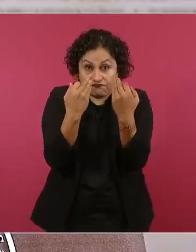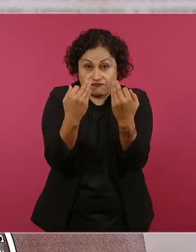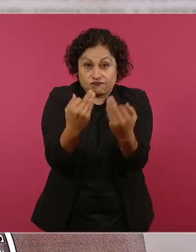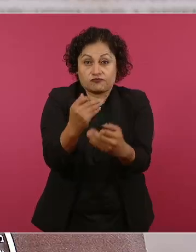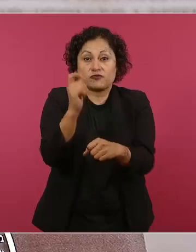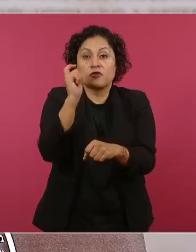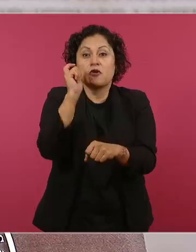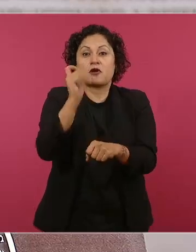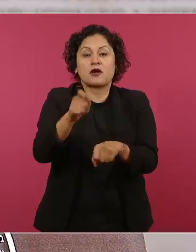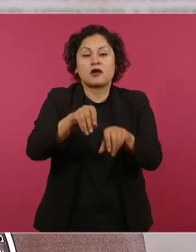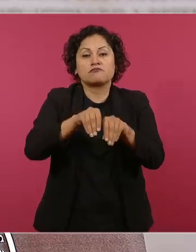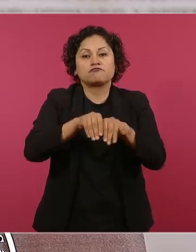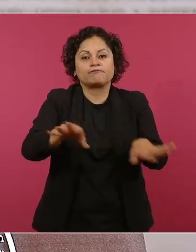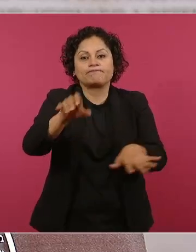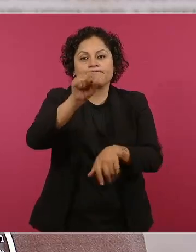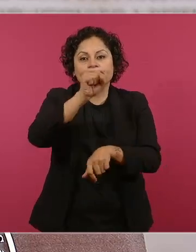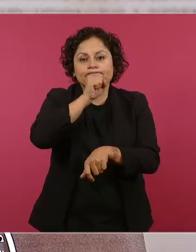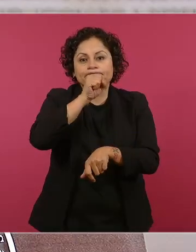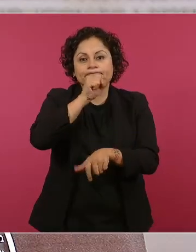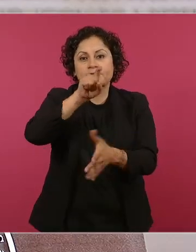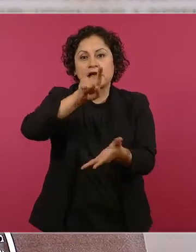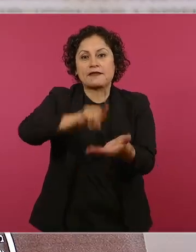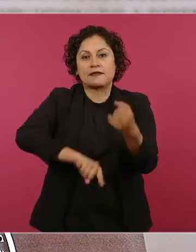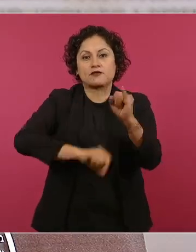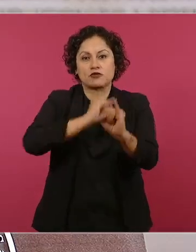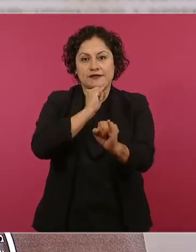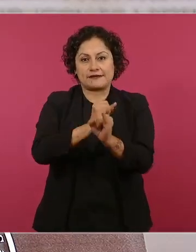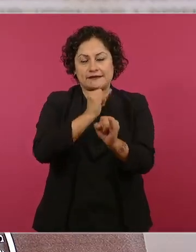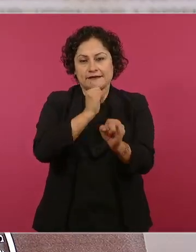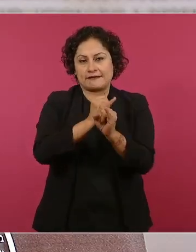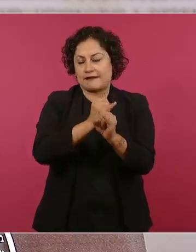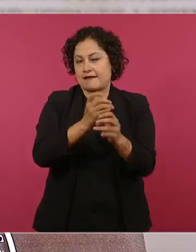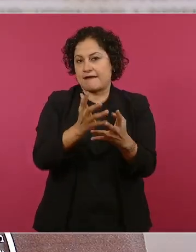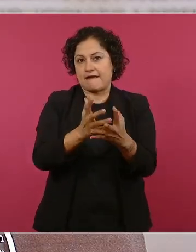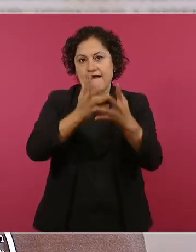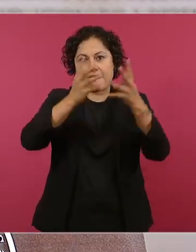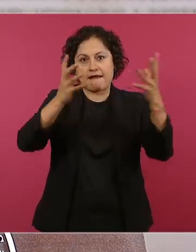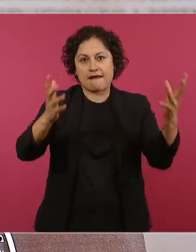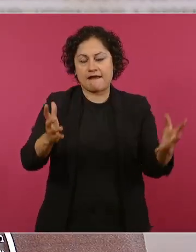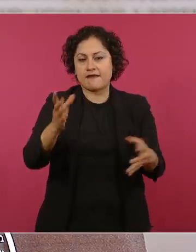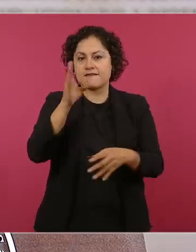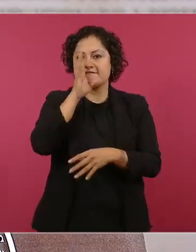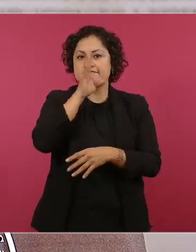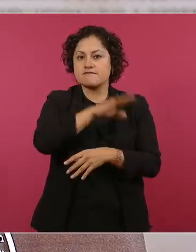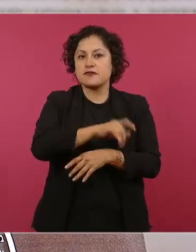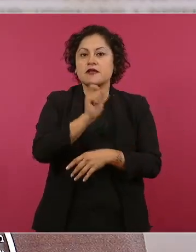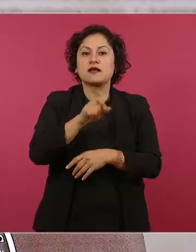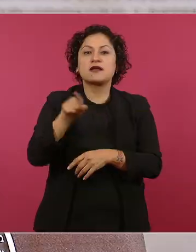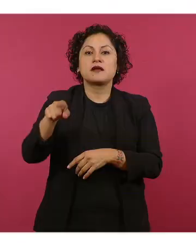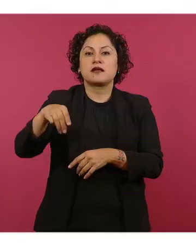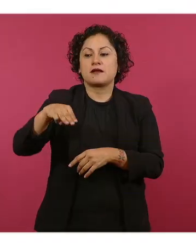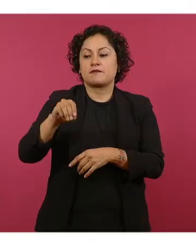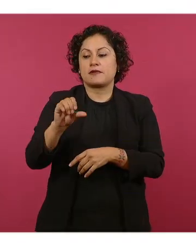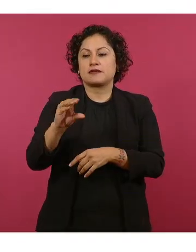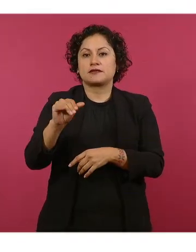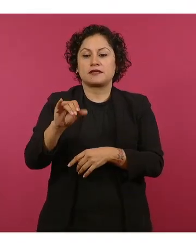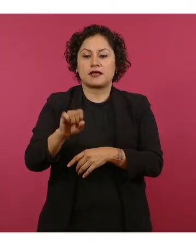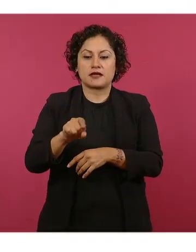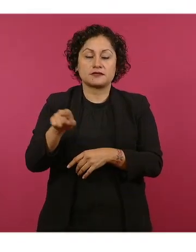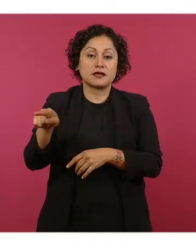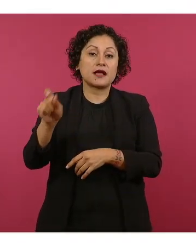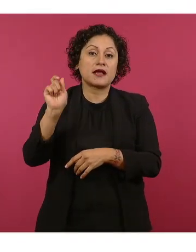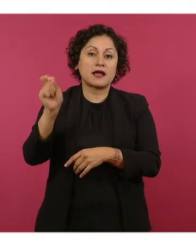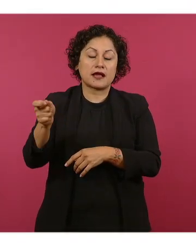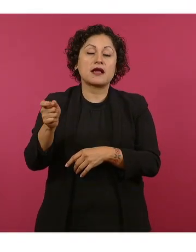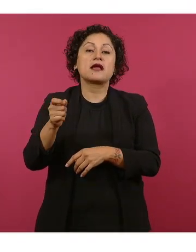a través de una plataforma de Internet. Señala el analista Julián Macías, que dirige Pandemia Digital.